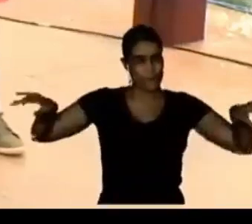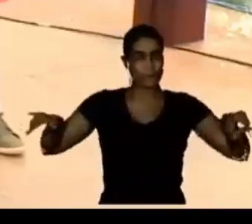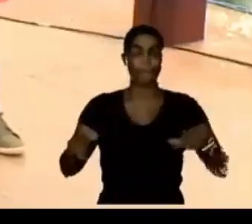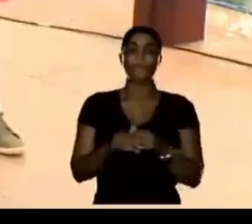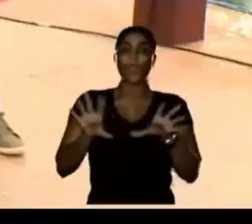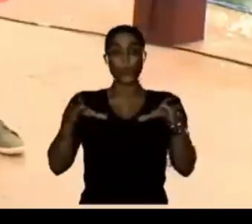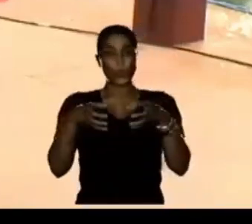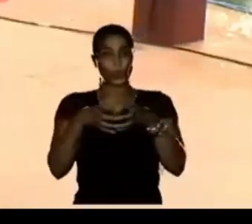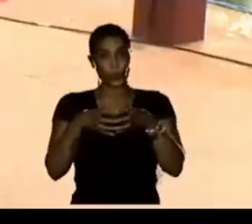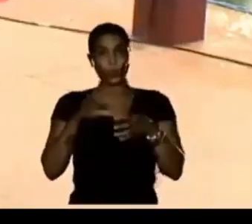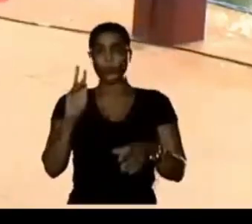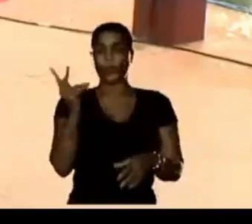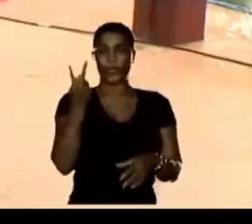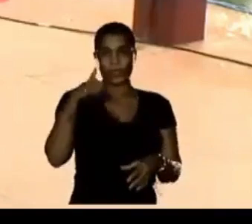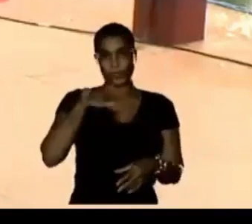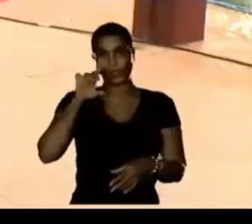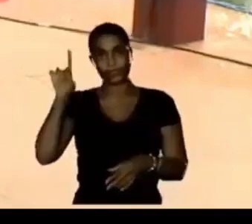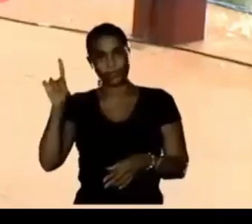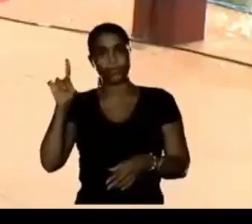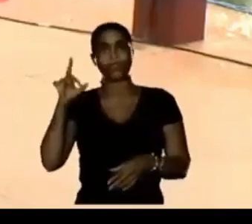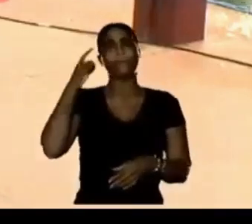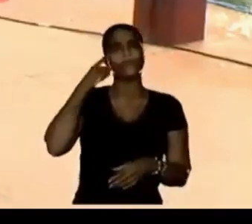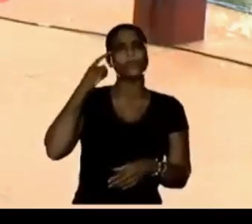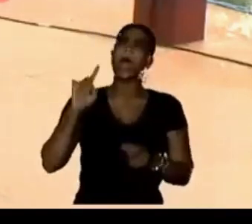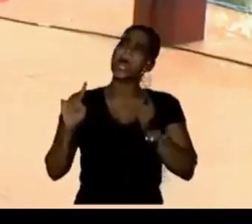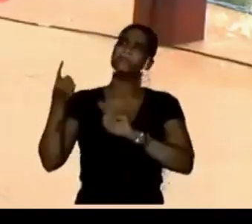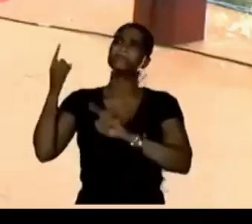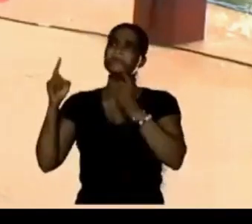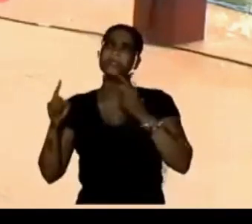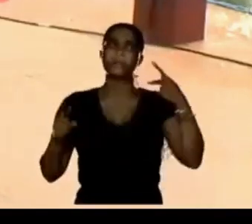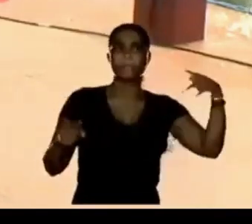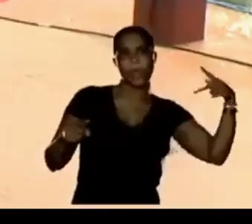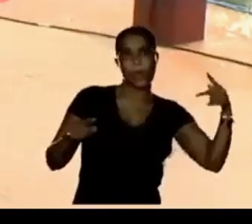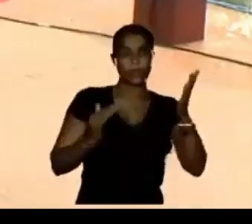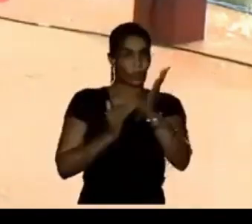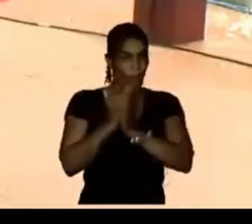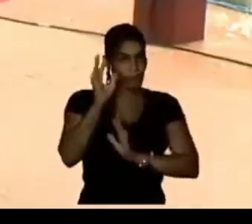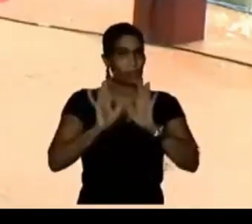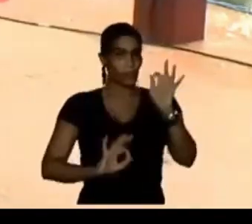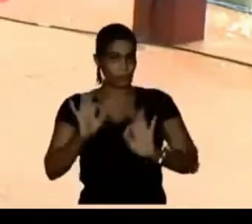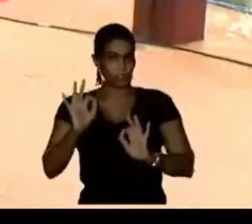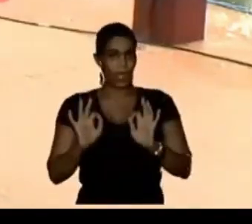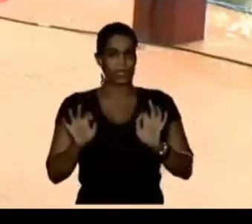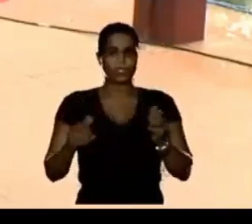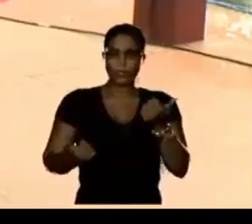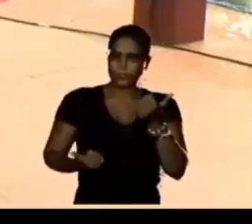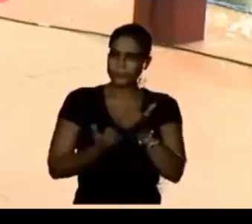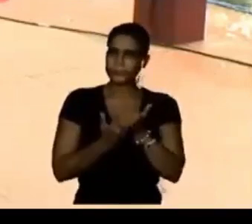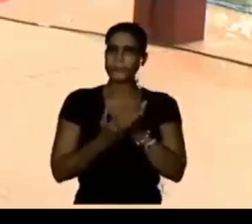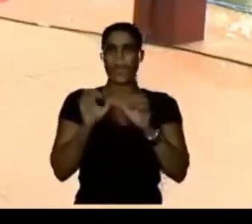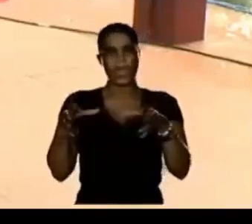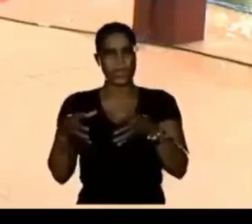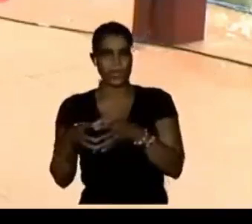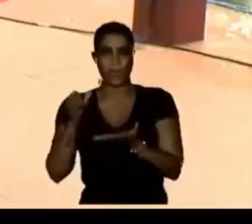tomó la decisión de continuar por 2 mercados nuevos, Chile y Paraguay. Y nosotros comenzamos este proyecto, reforzamos el equipo,